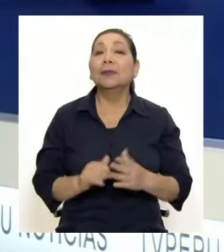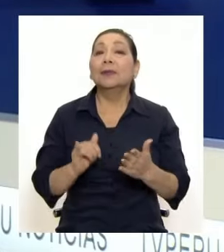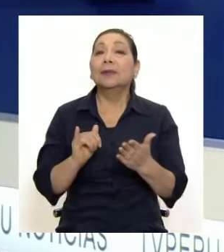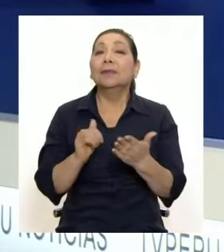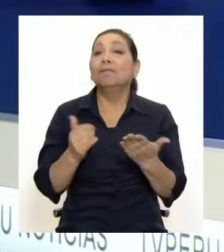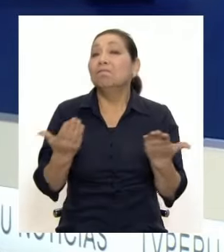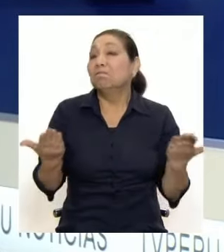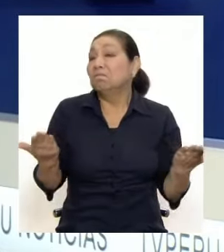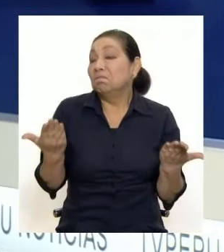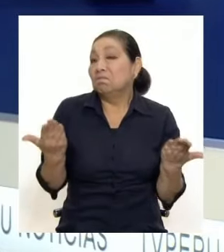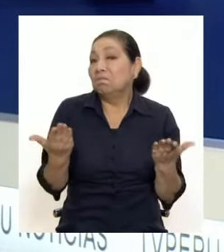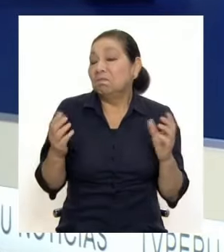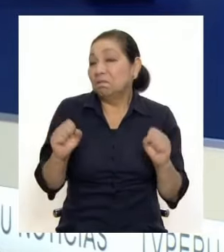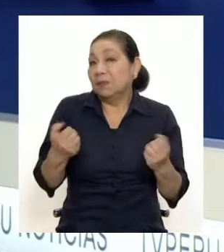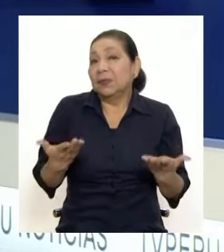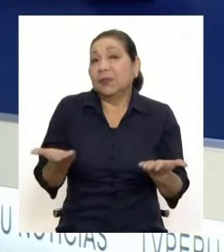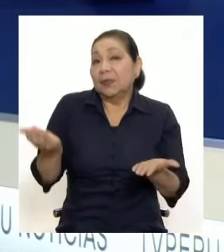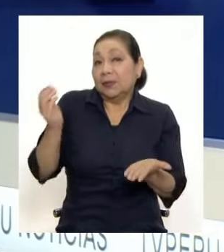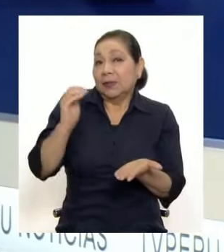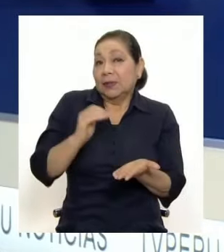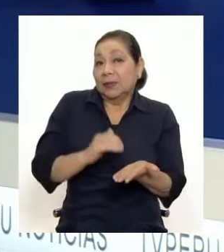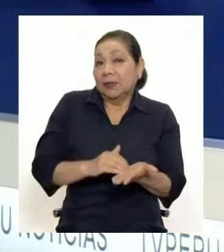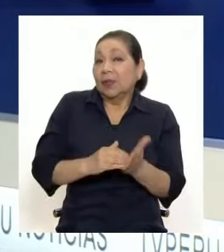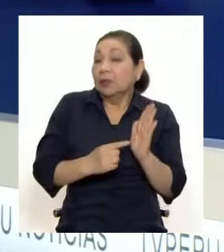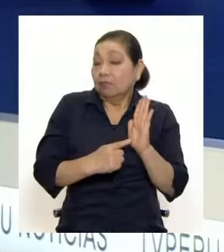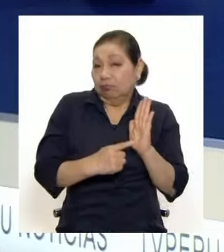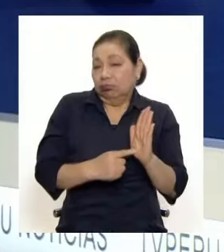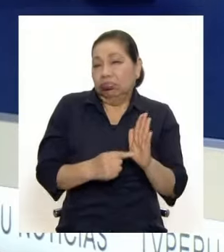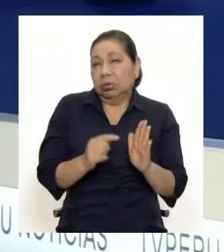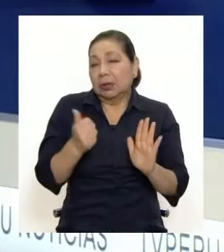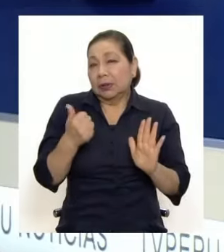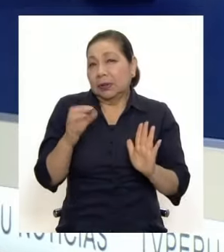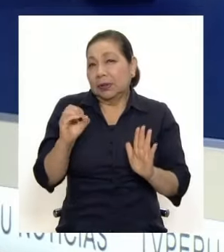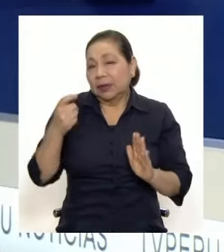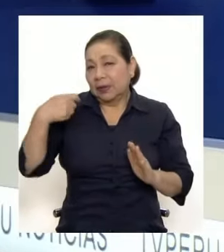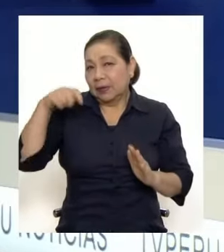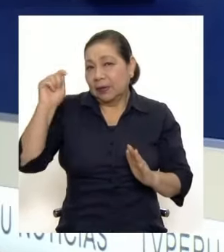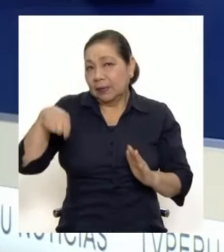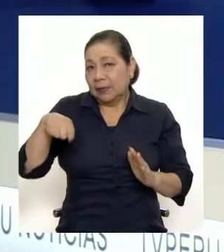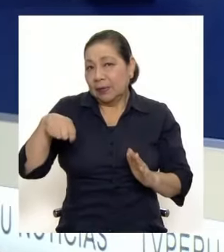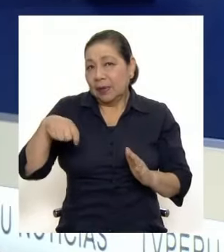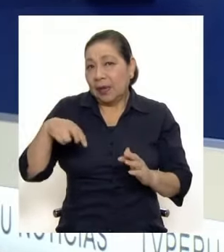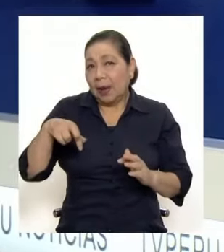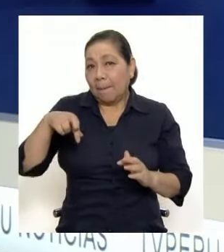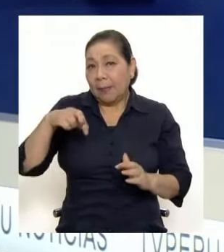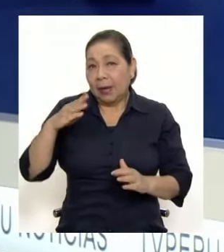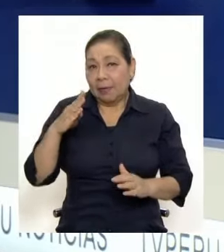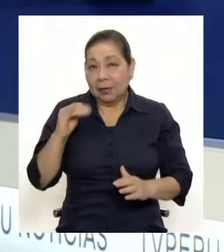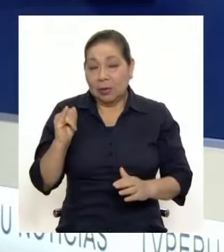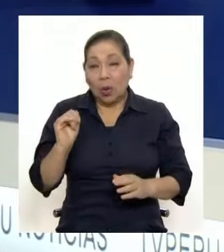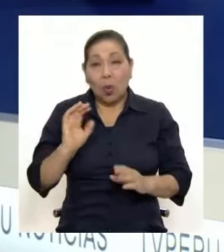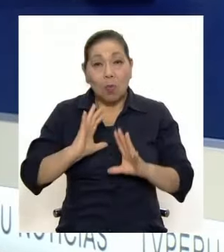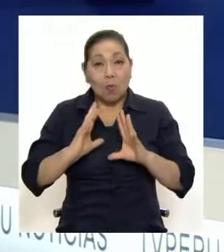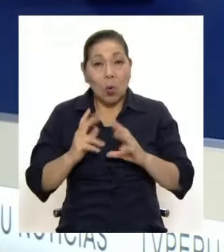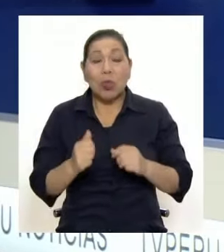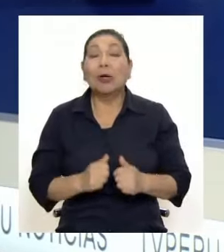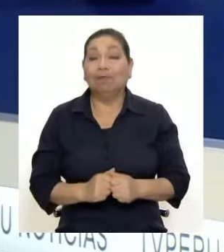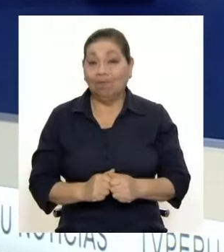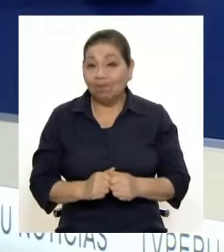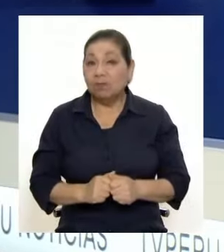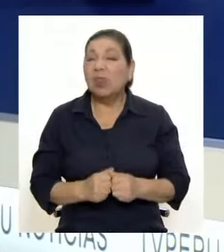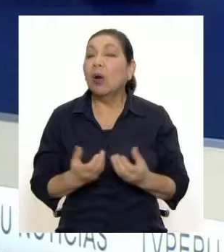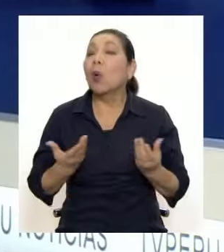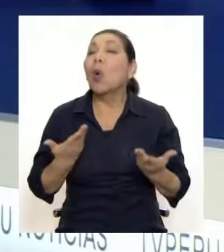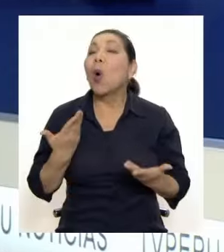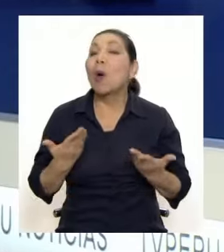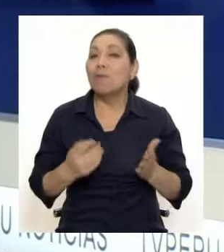que y de hecho además que representan casi el 60 del producto bruto a nivel mundial Y eso se